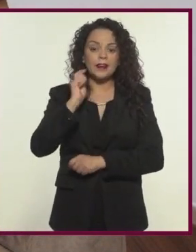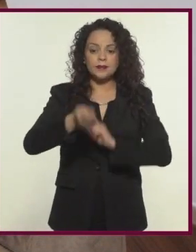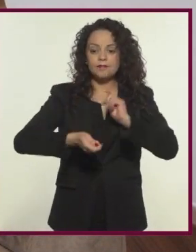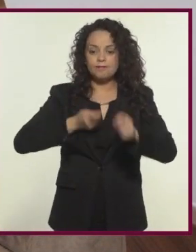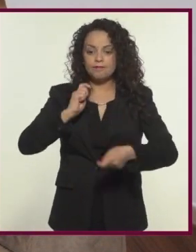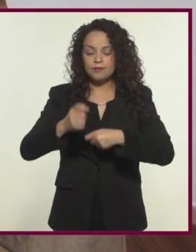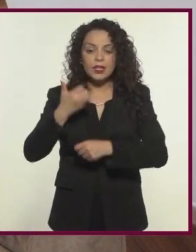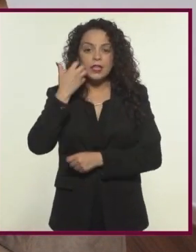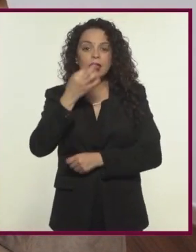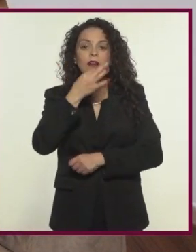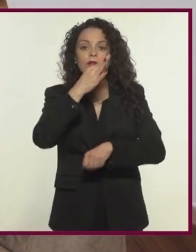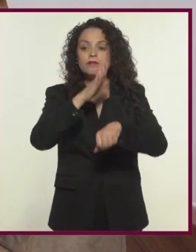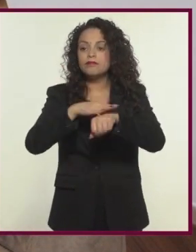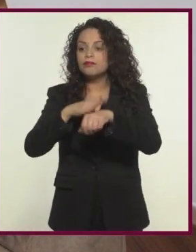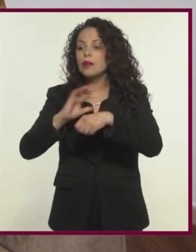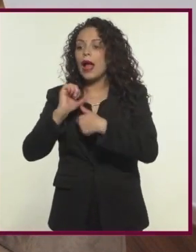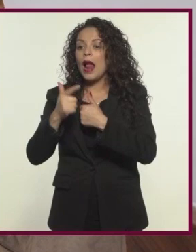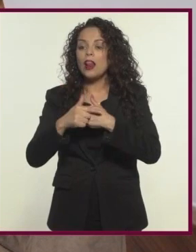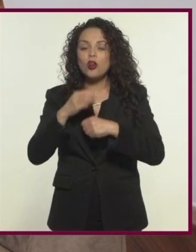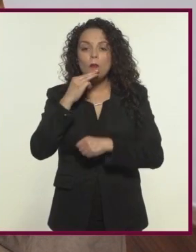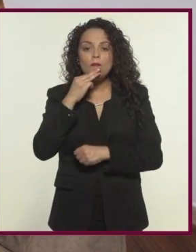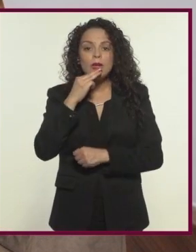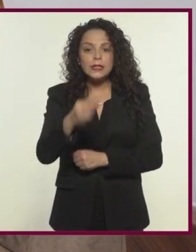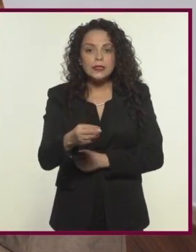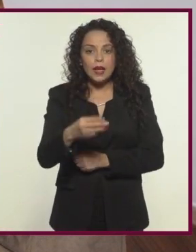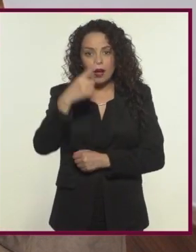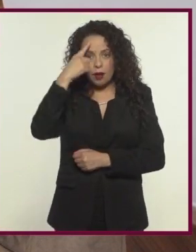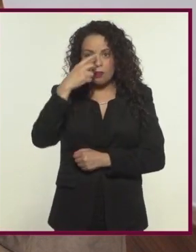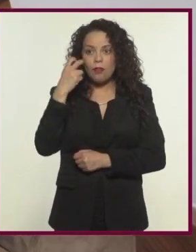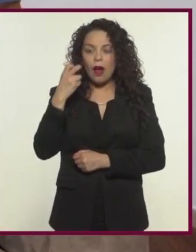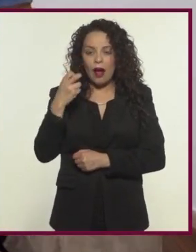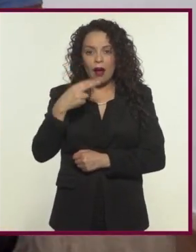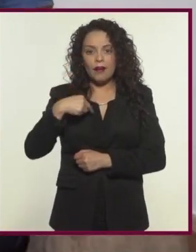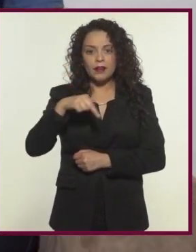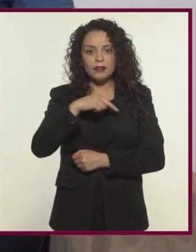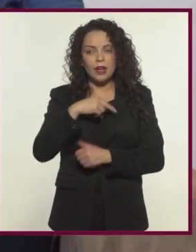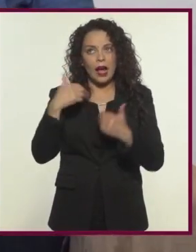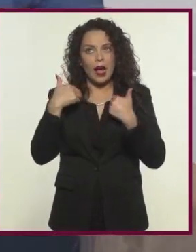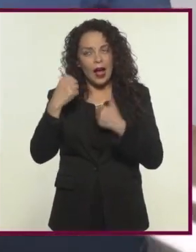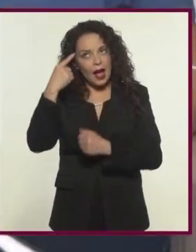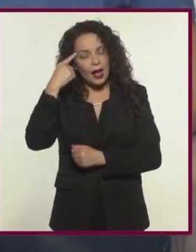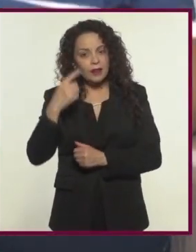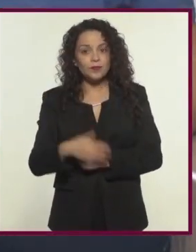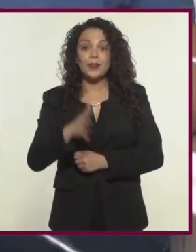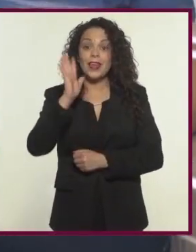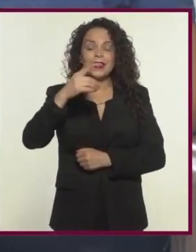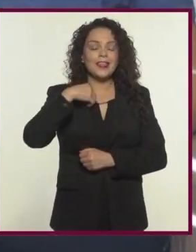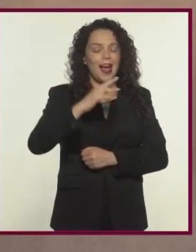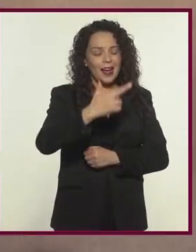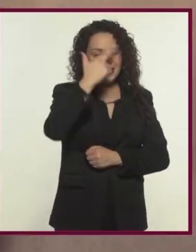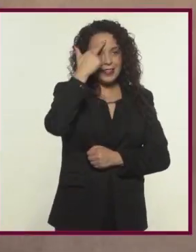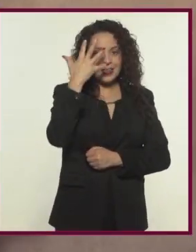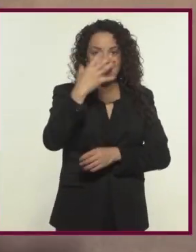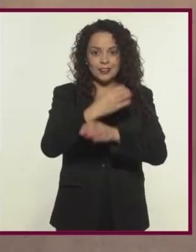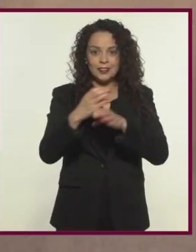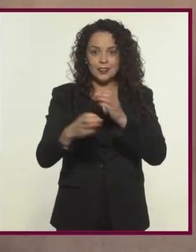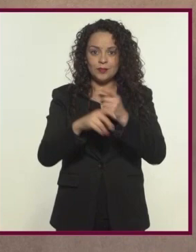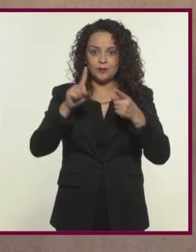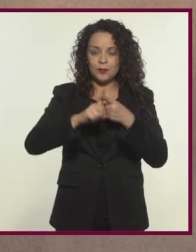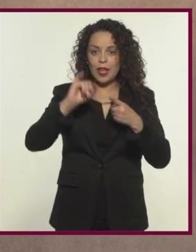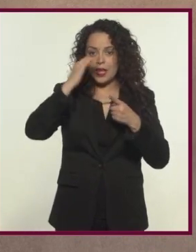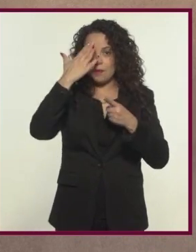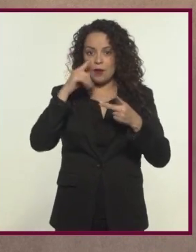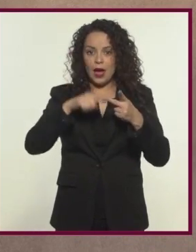que intentan darnos un mensaje o persuadirnos para que realicemos cierta acción. ¡Ya recordé! Los 5 elementos